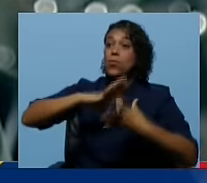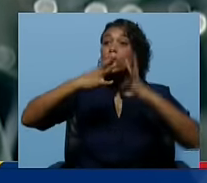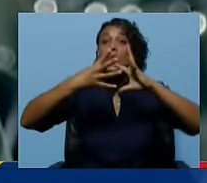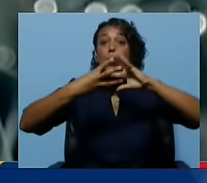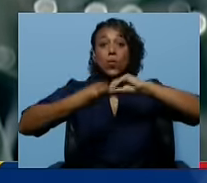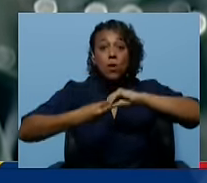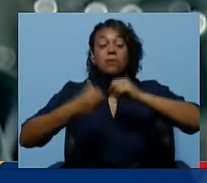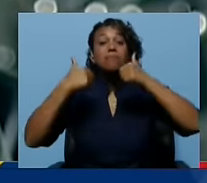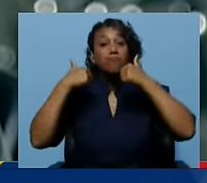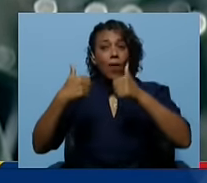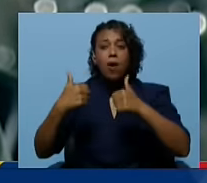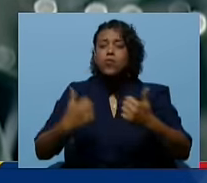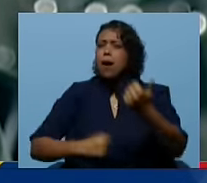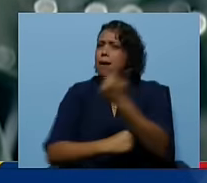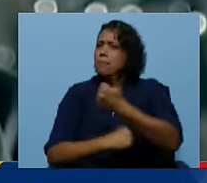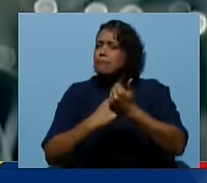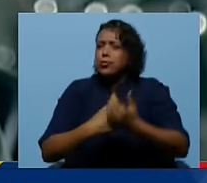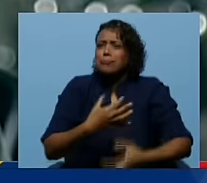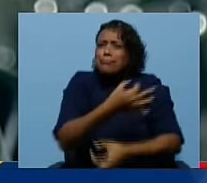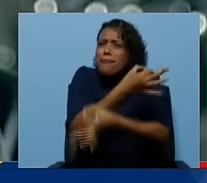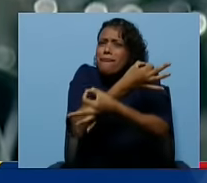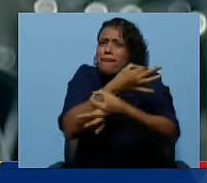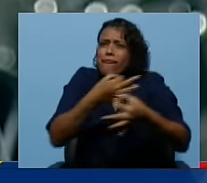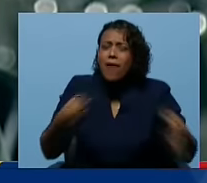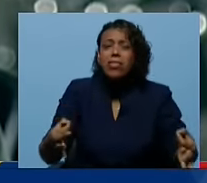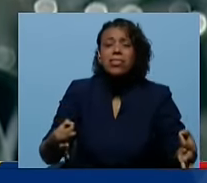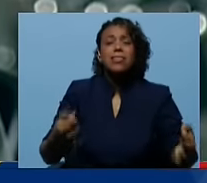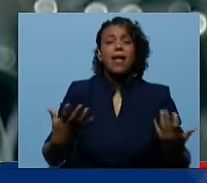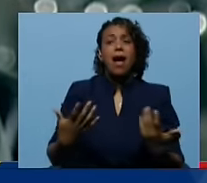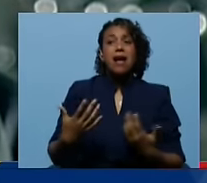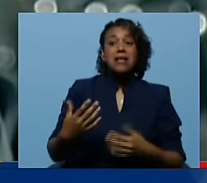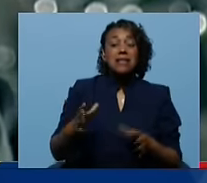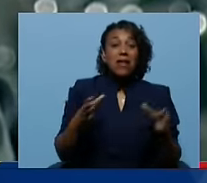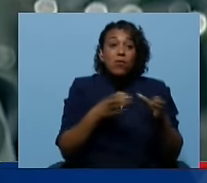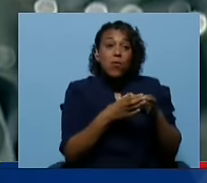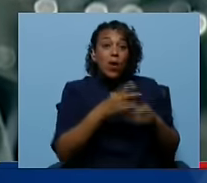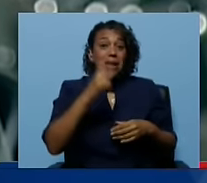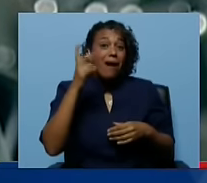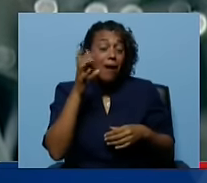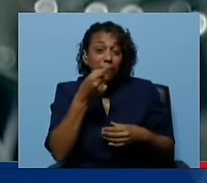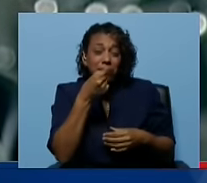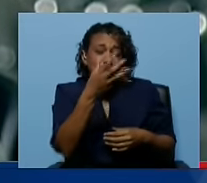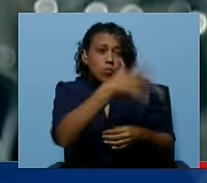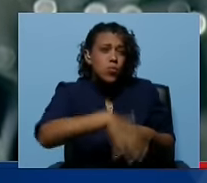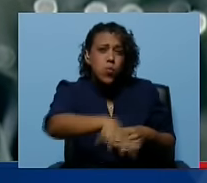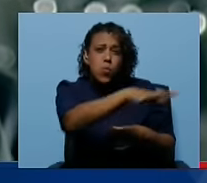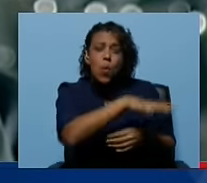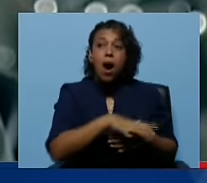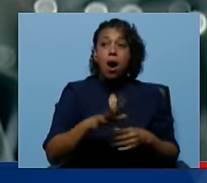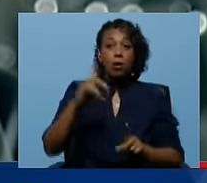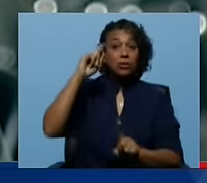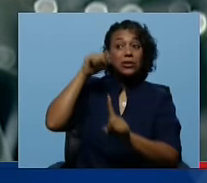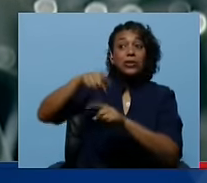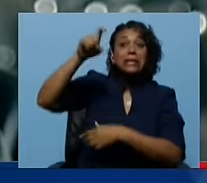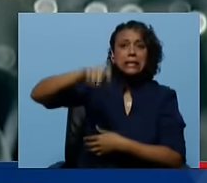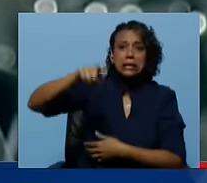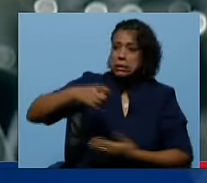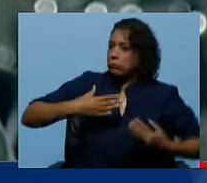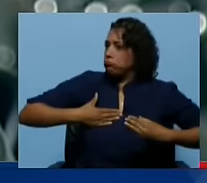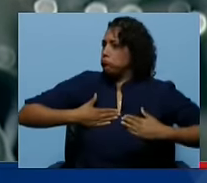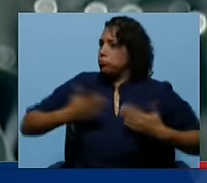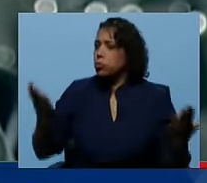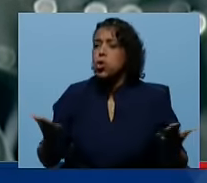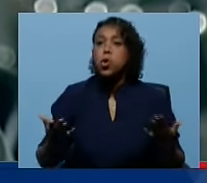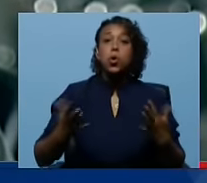articulados, un apoyo irrestricto de toda la Fuerza Armada Nacional con todos los organismos de seguridad ciudadana, lo que ellos necesiten, lo